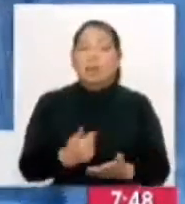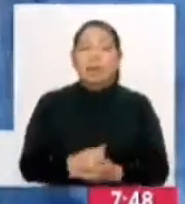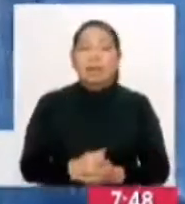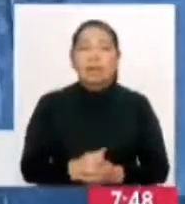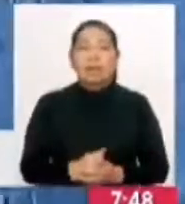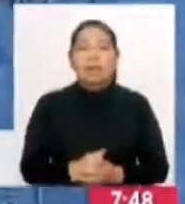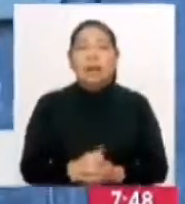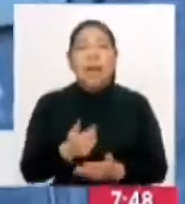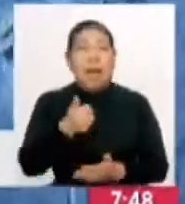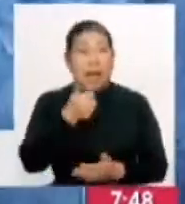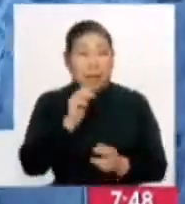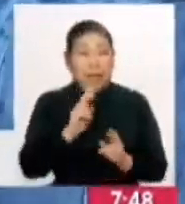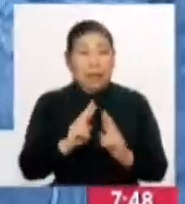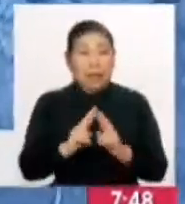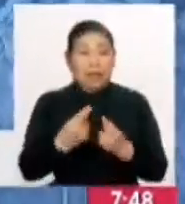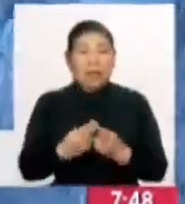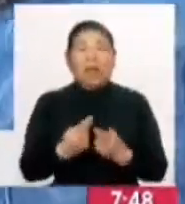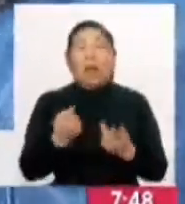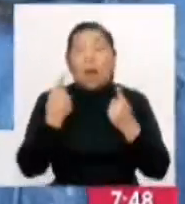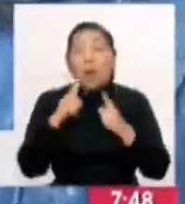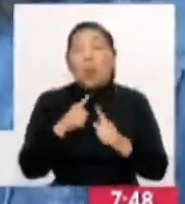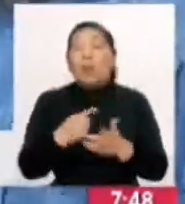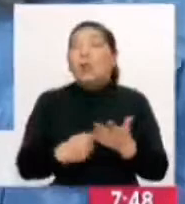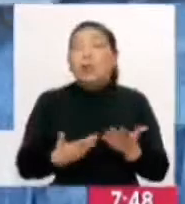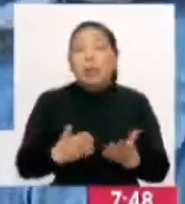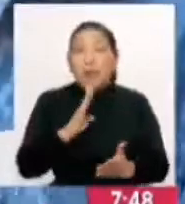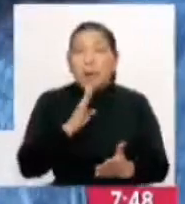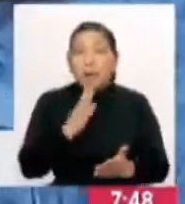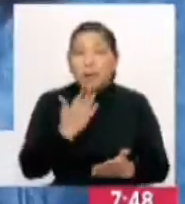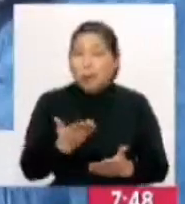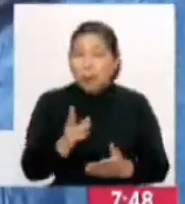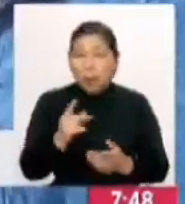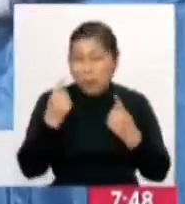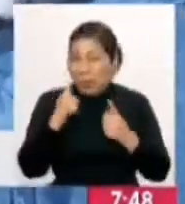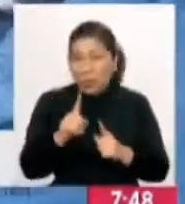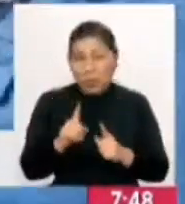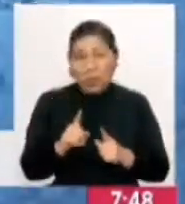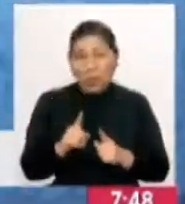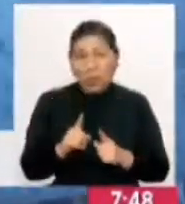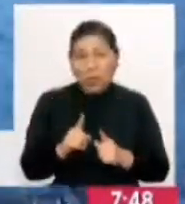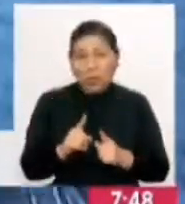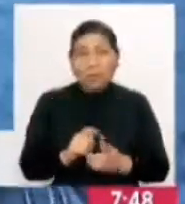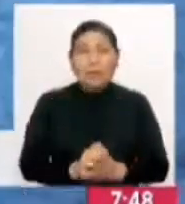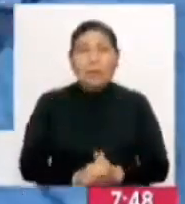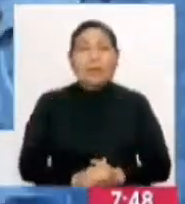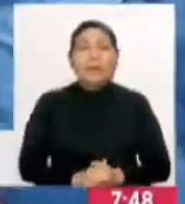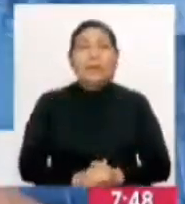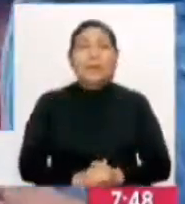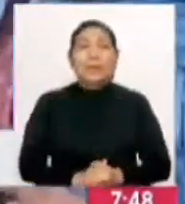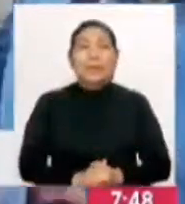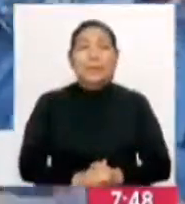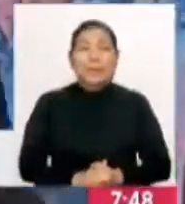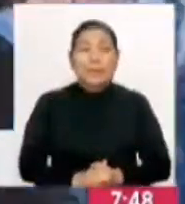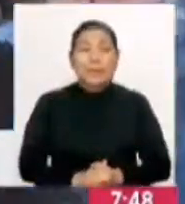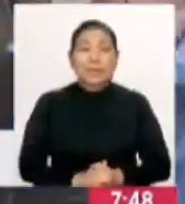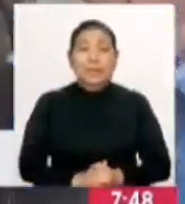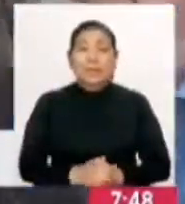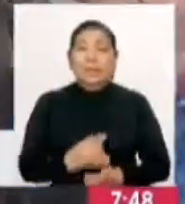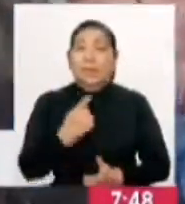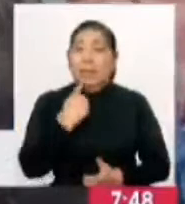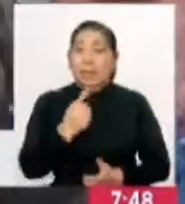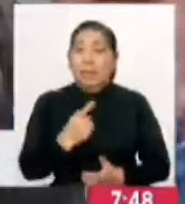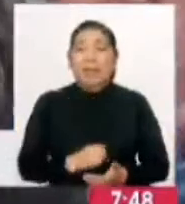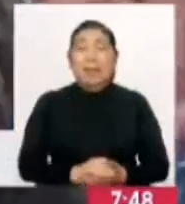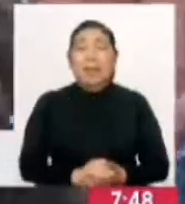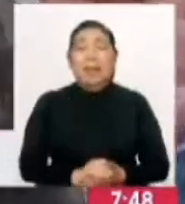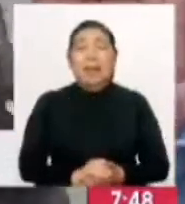día de ayer han tenido una reunión. ¿En qué acuerdo han quedado? ¿Ustedes no están de acuerdo con esos acuerdos? ¿Cómo está? Buenos días. El que les habla